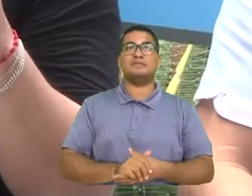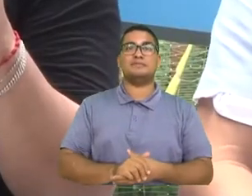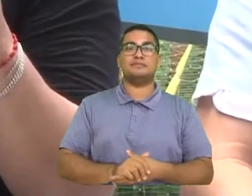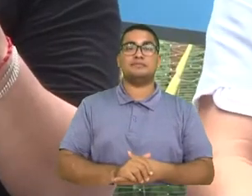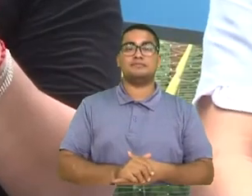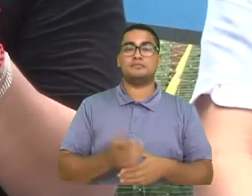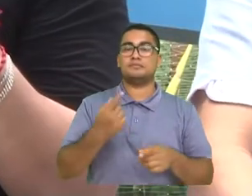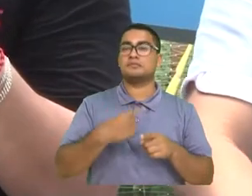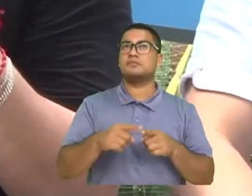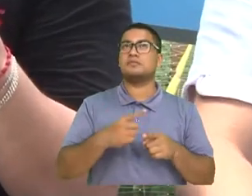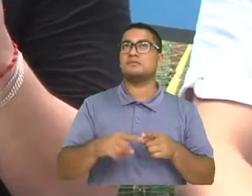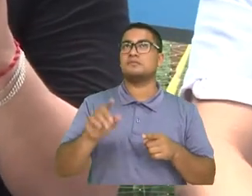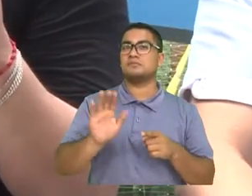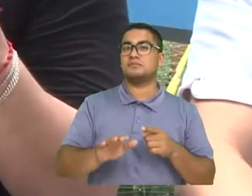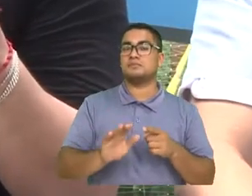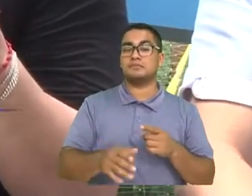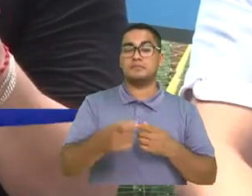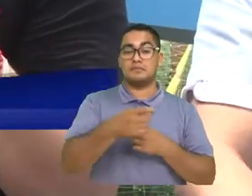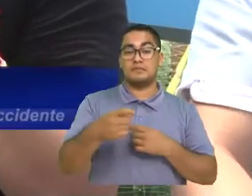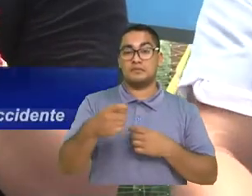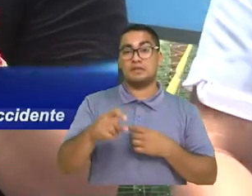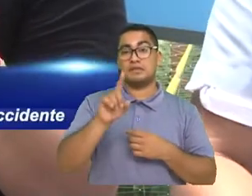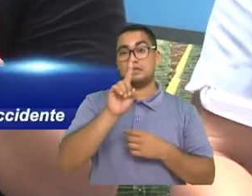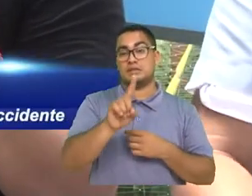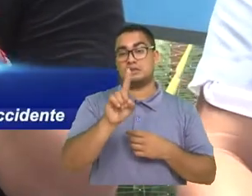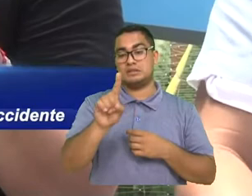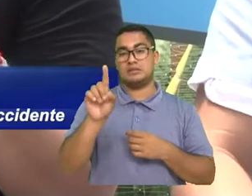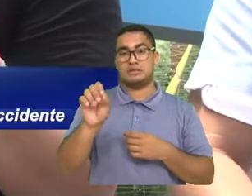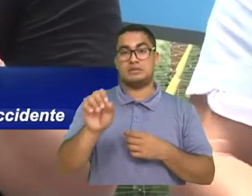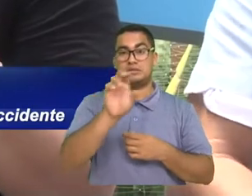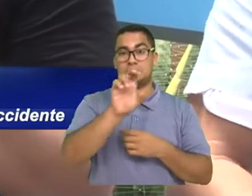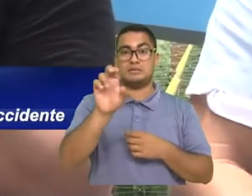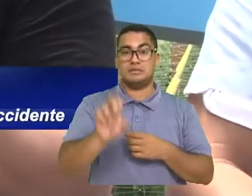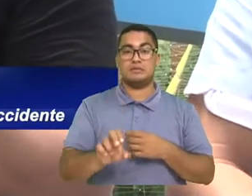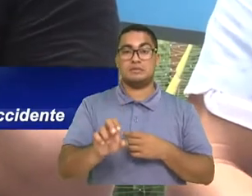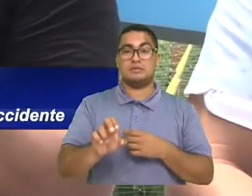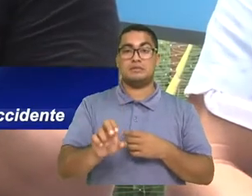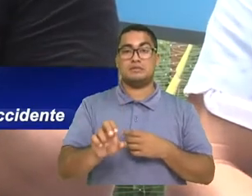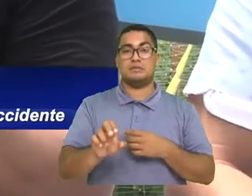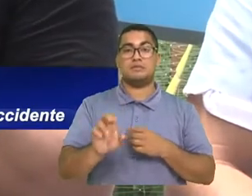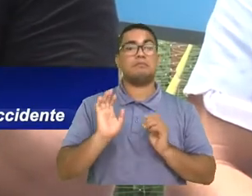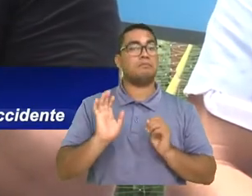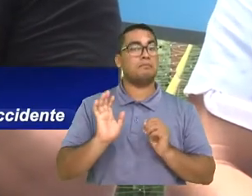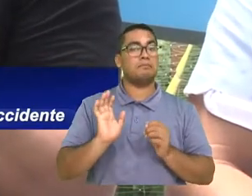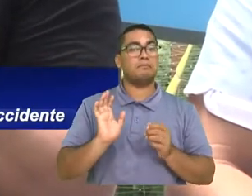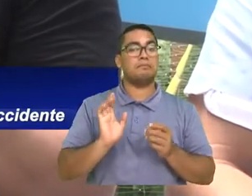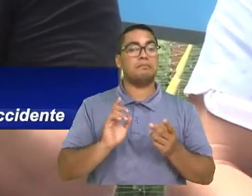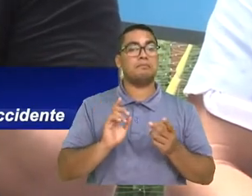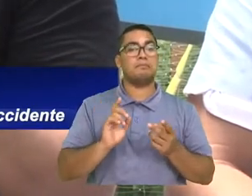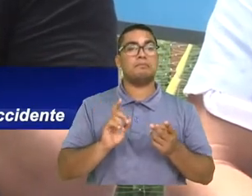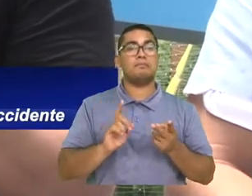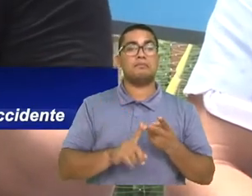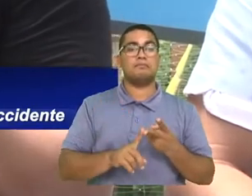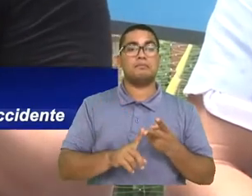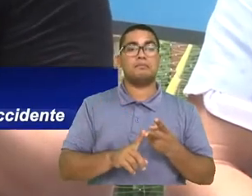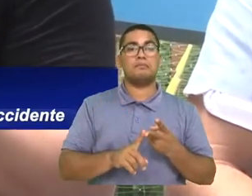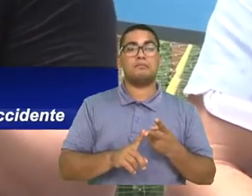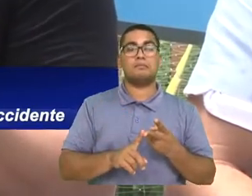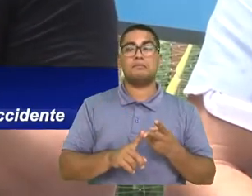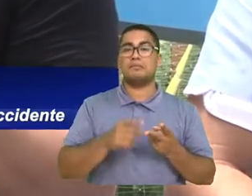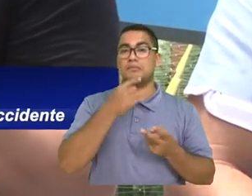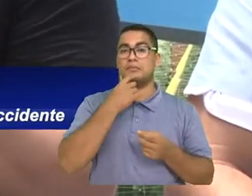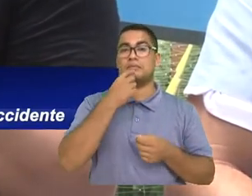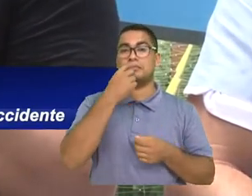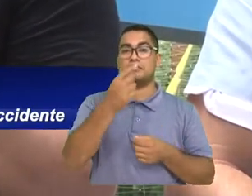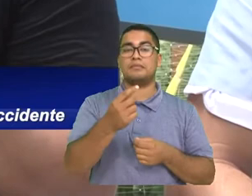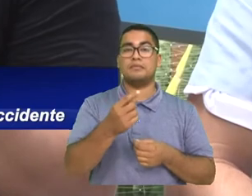los precios, nosotros tenemos camarones desde 110 córdobas según las tallas que vayan escogiendo, también la especie. Les quiero comentar que